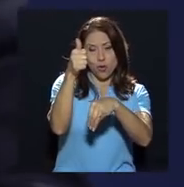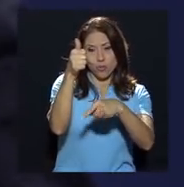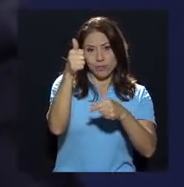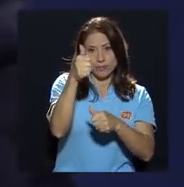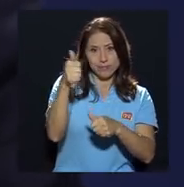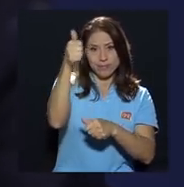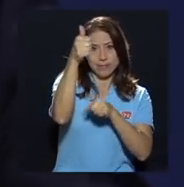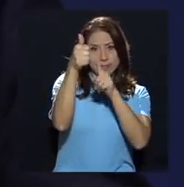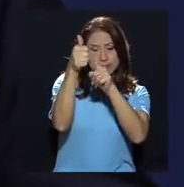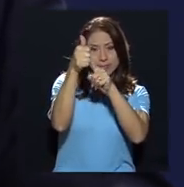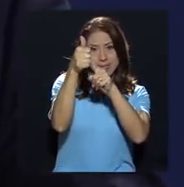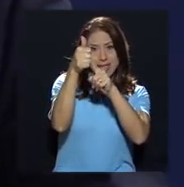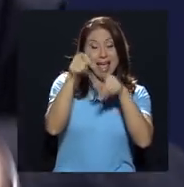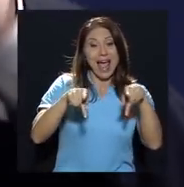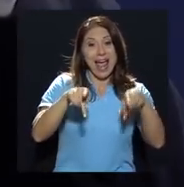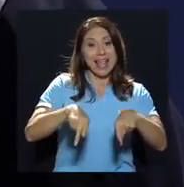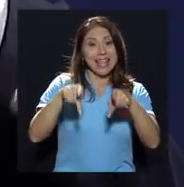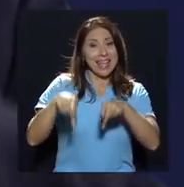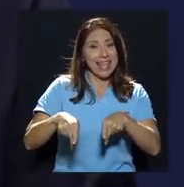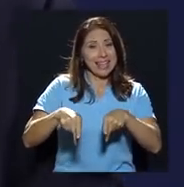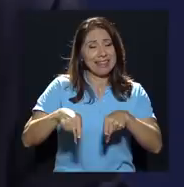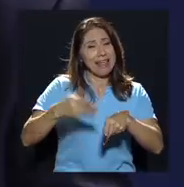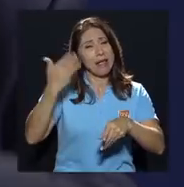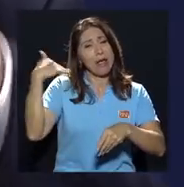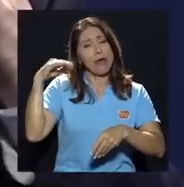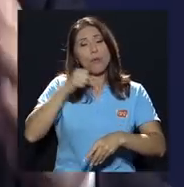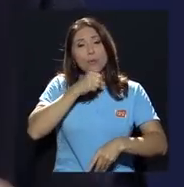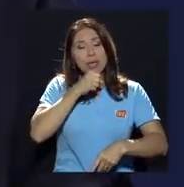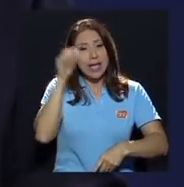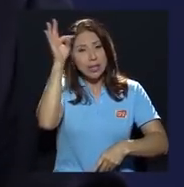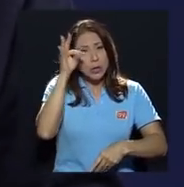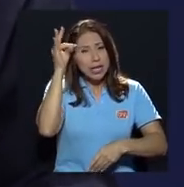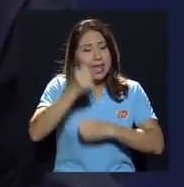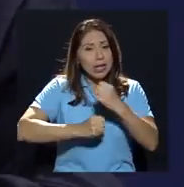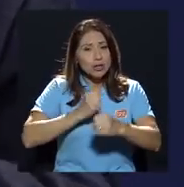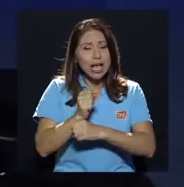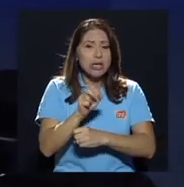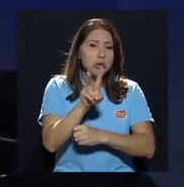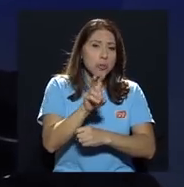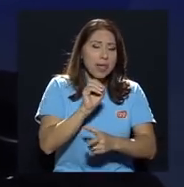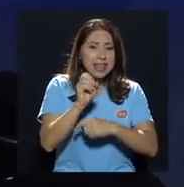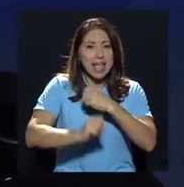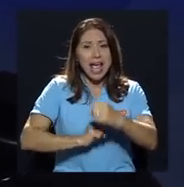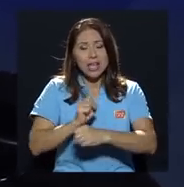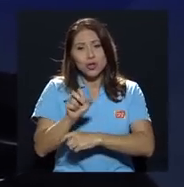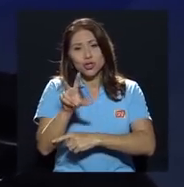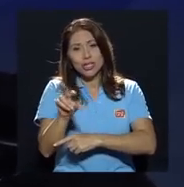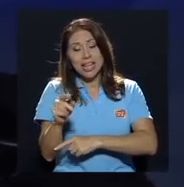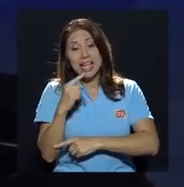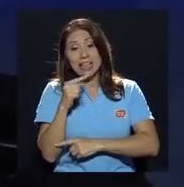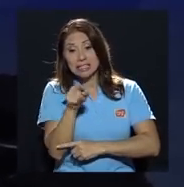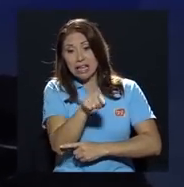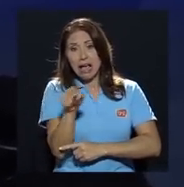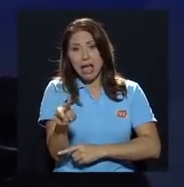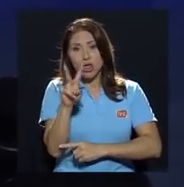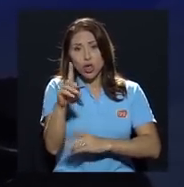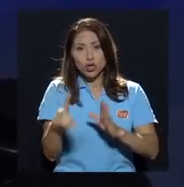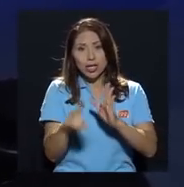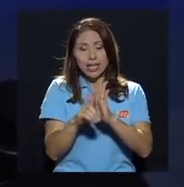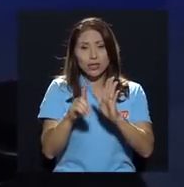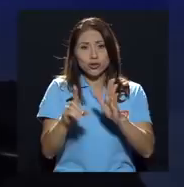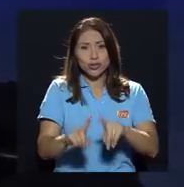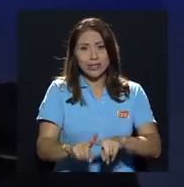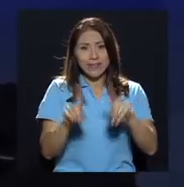y hay gente que se mantiene la teoría molesta de los años 2030 que no que fueron dos derechos diferentes y